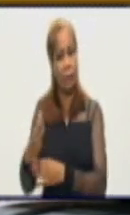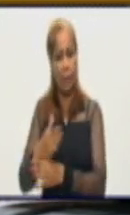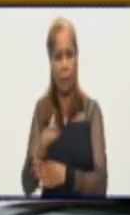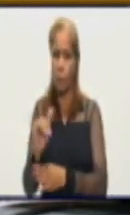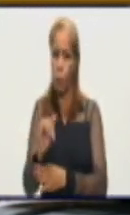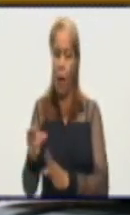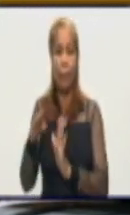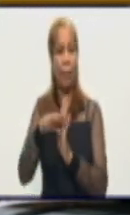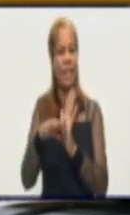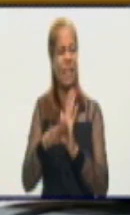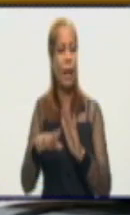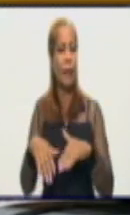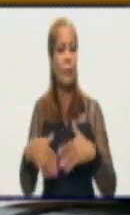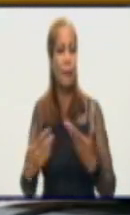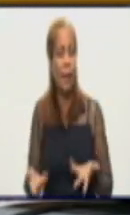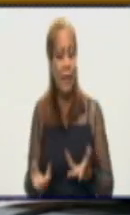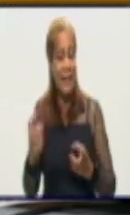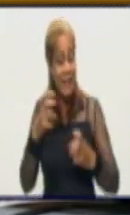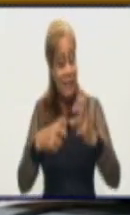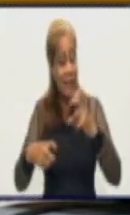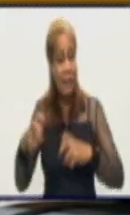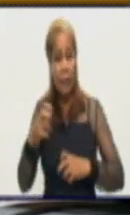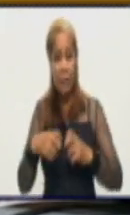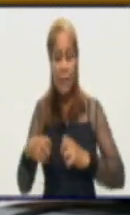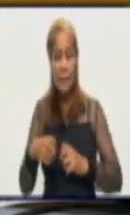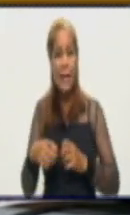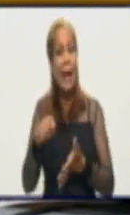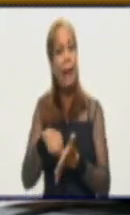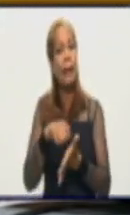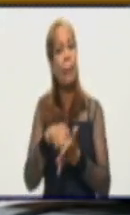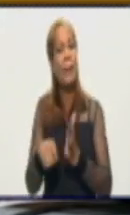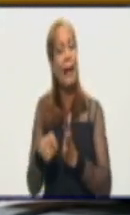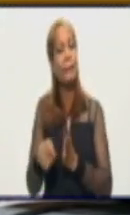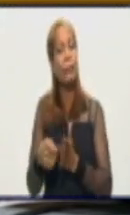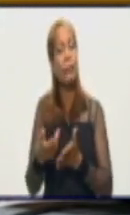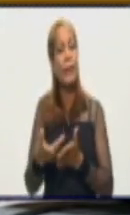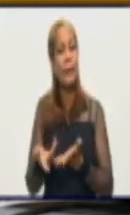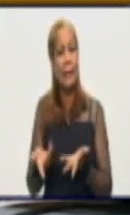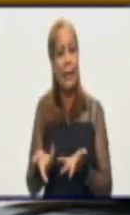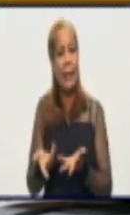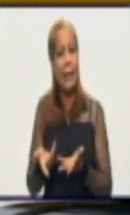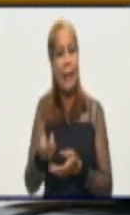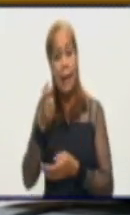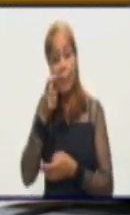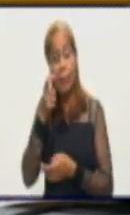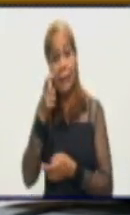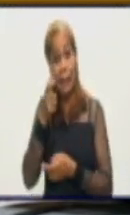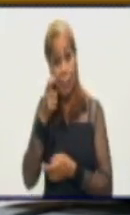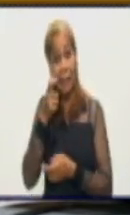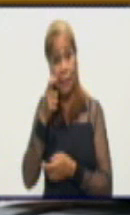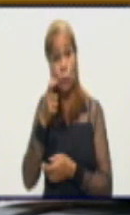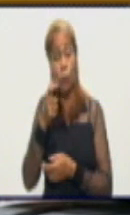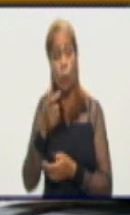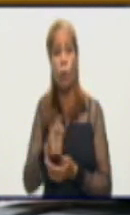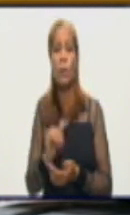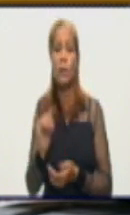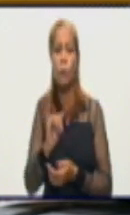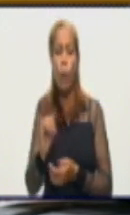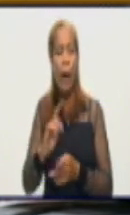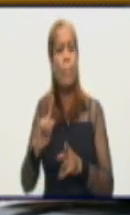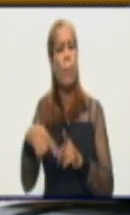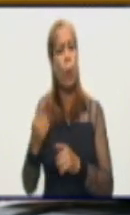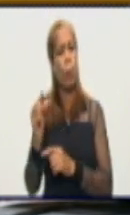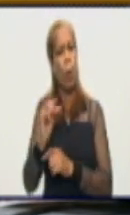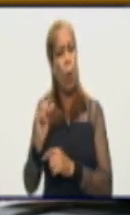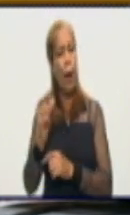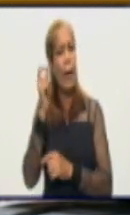nuestro ministro, se revisa el plan de enfrentamiento a la COVID. Un plan de enfrentamiento que va a estar nutrido por las propias experiencias, siempre se